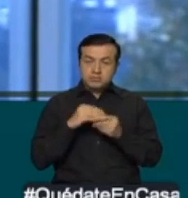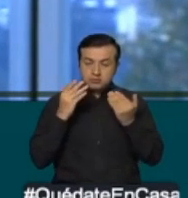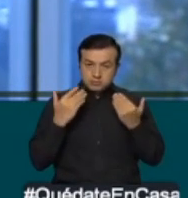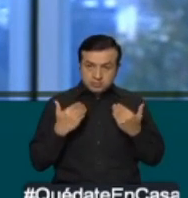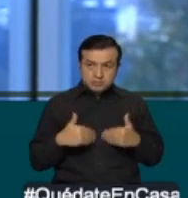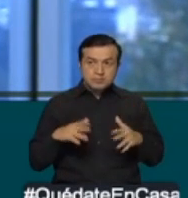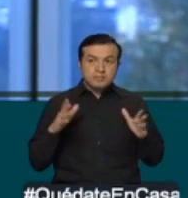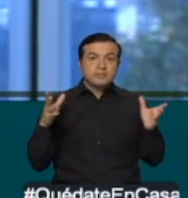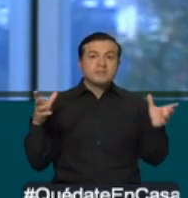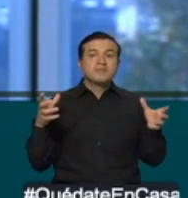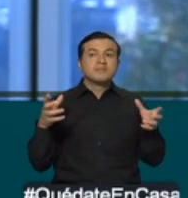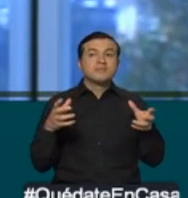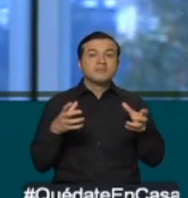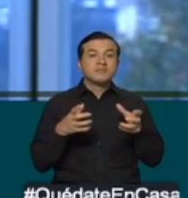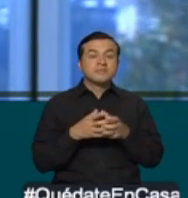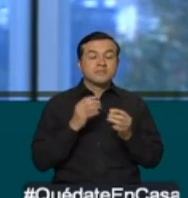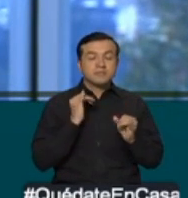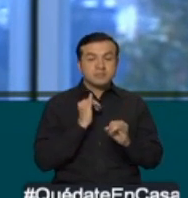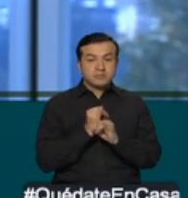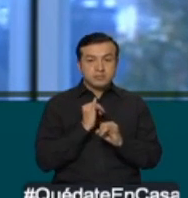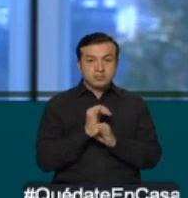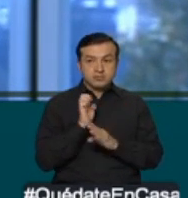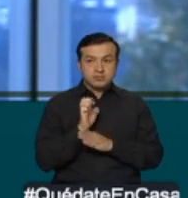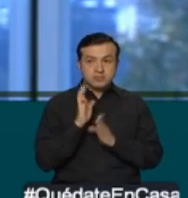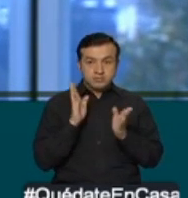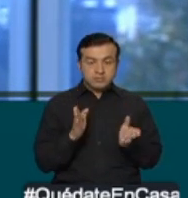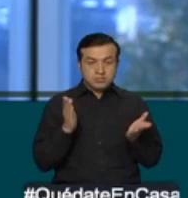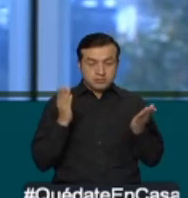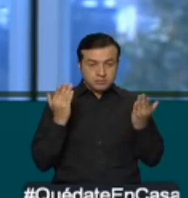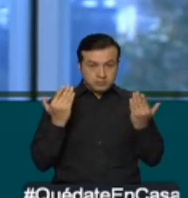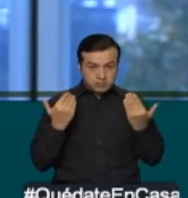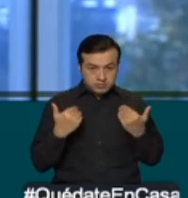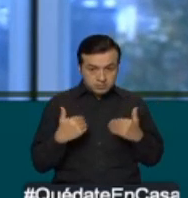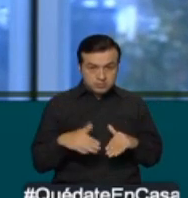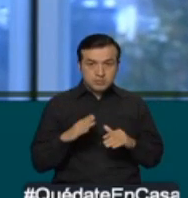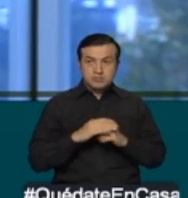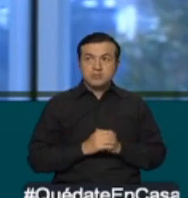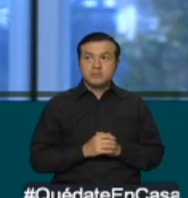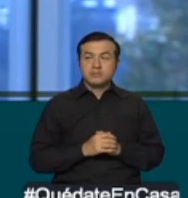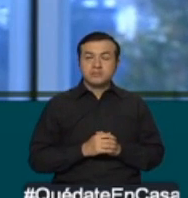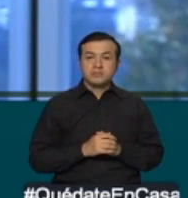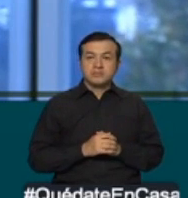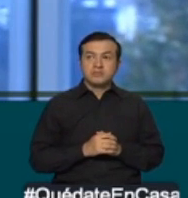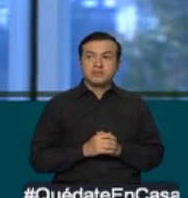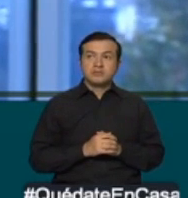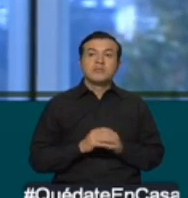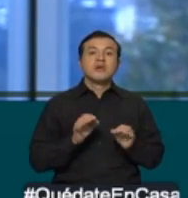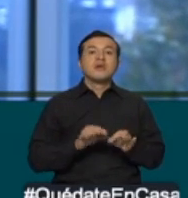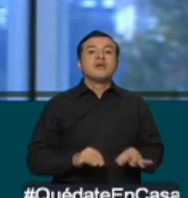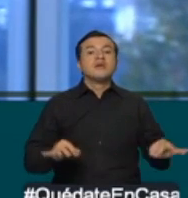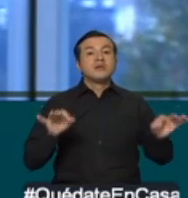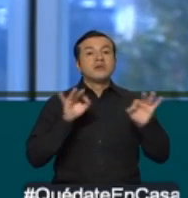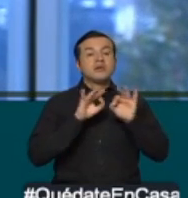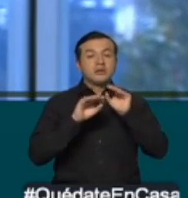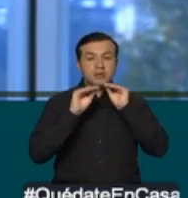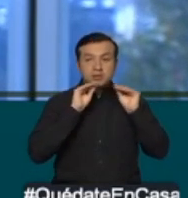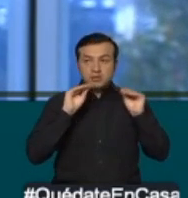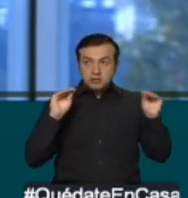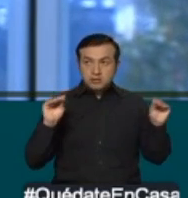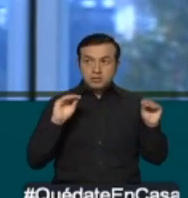asociadas al instituto ecuatoriano de seguridad social es vital también que podamos